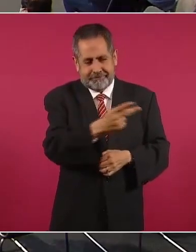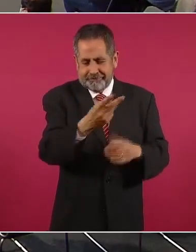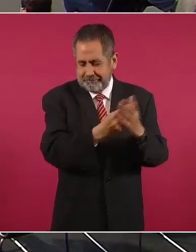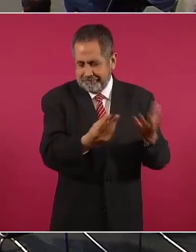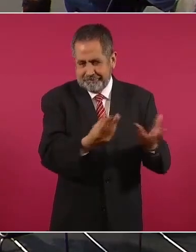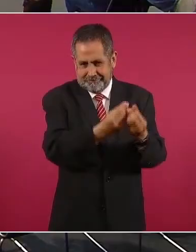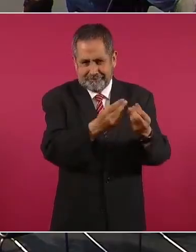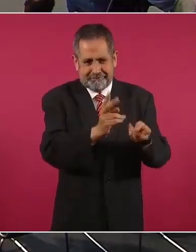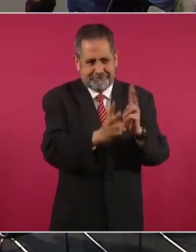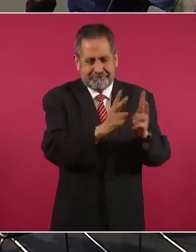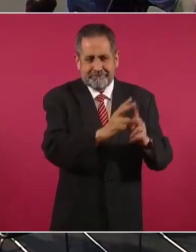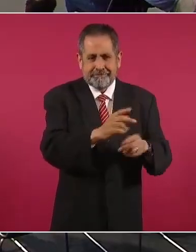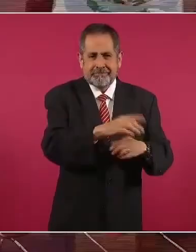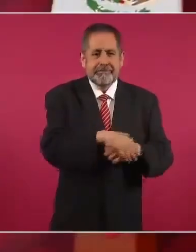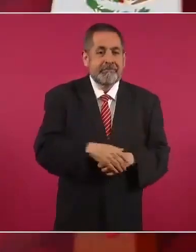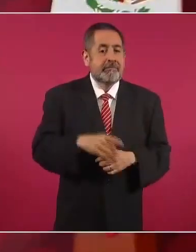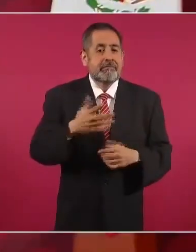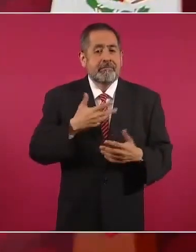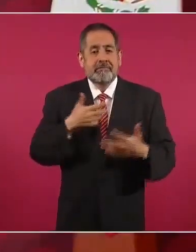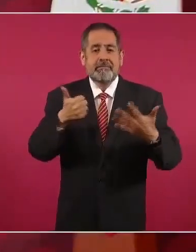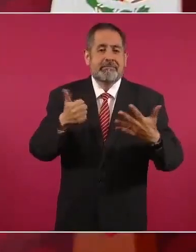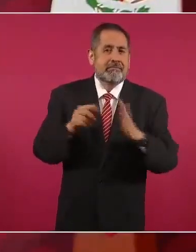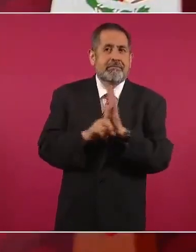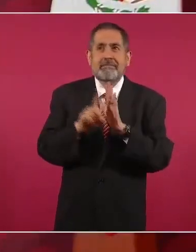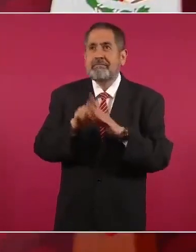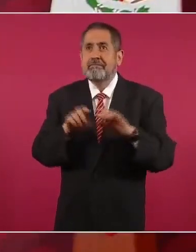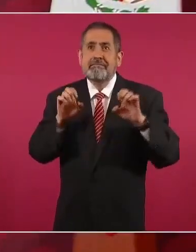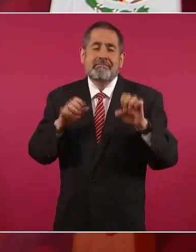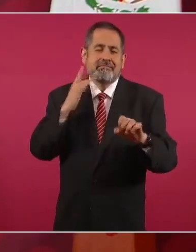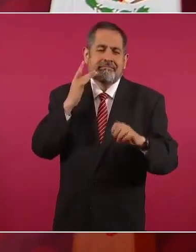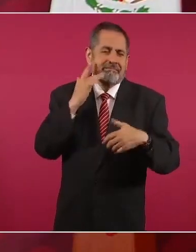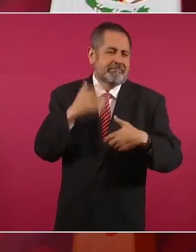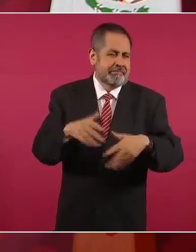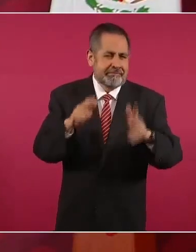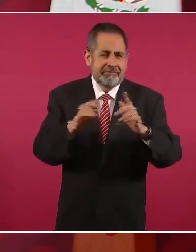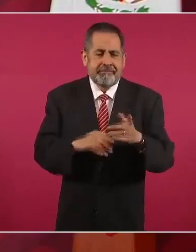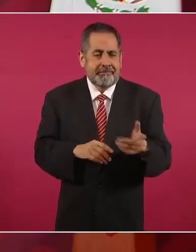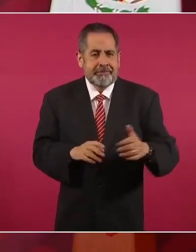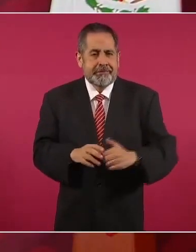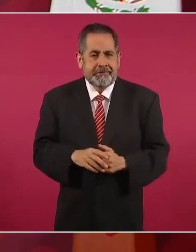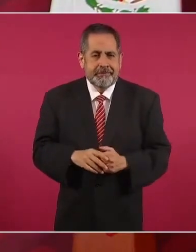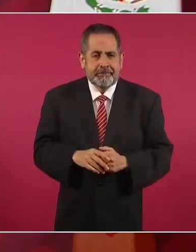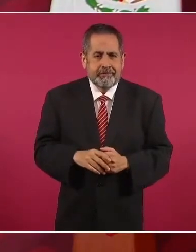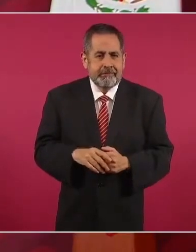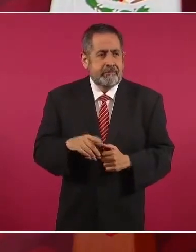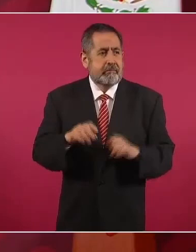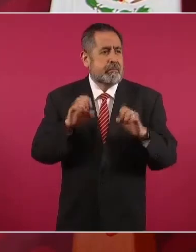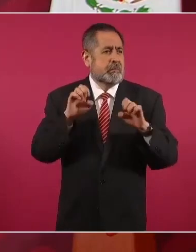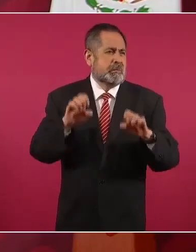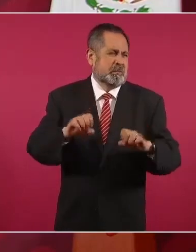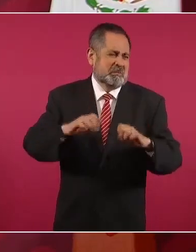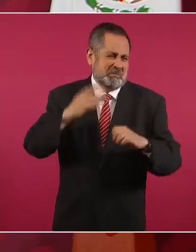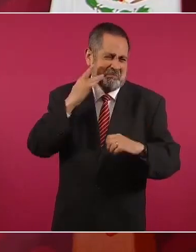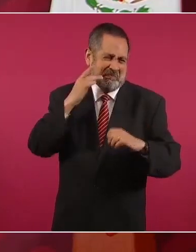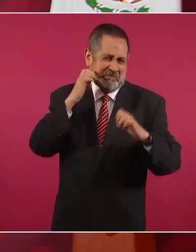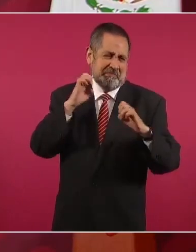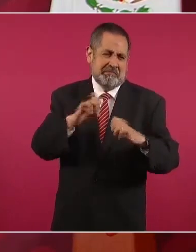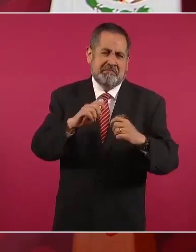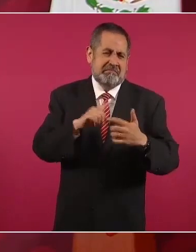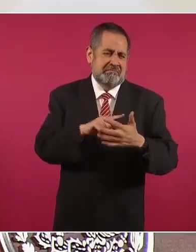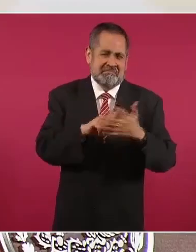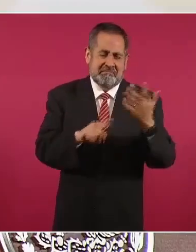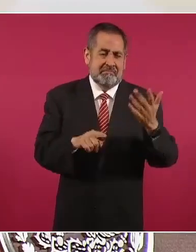Loret, que tiene 6 departamentos, ¿sí? Tiene uno de lujo,